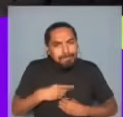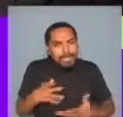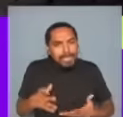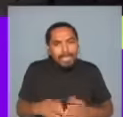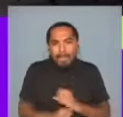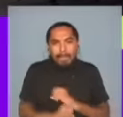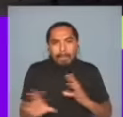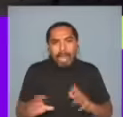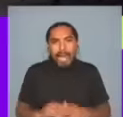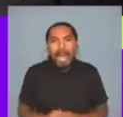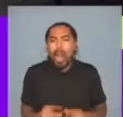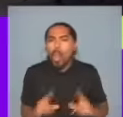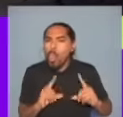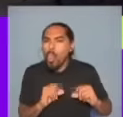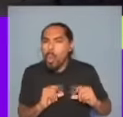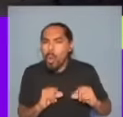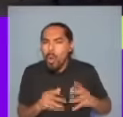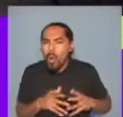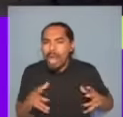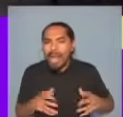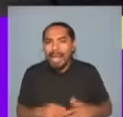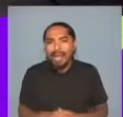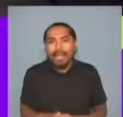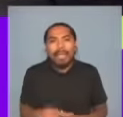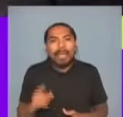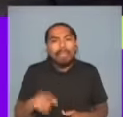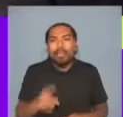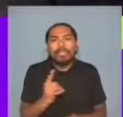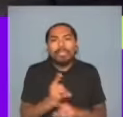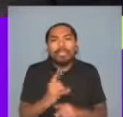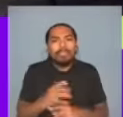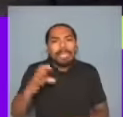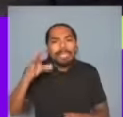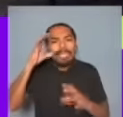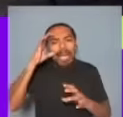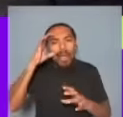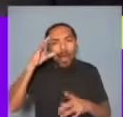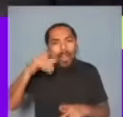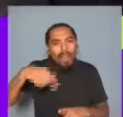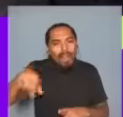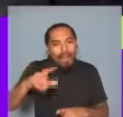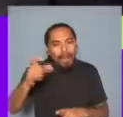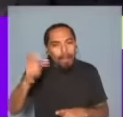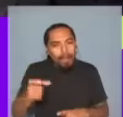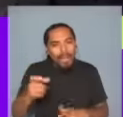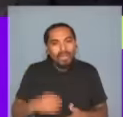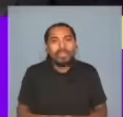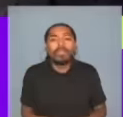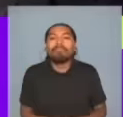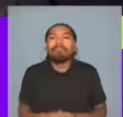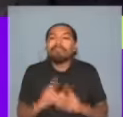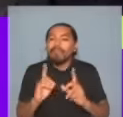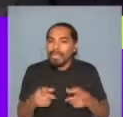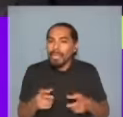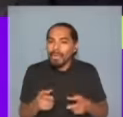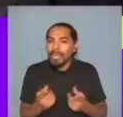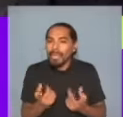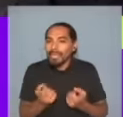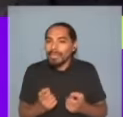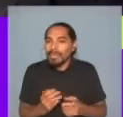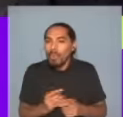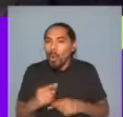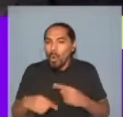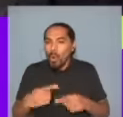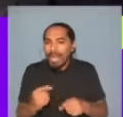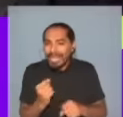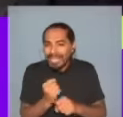vamos a recordarlo. Pero también está la vorágine de la noticia y de la información de todo momento y de todos los días. No se